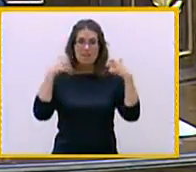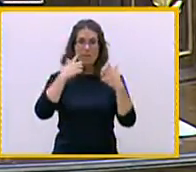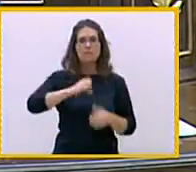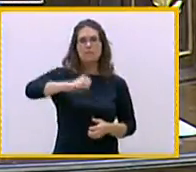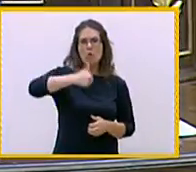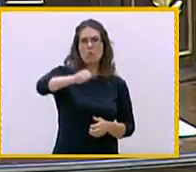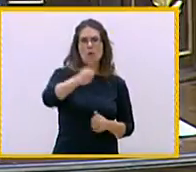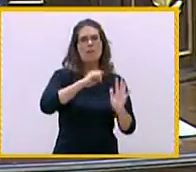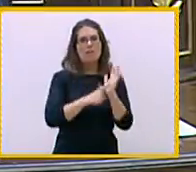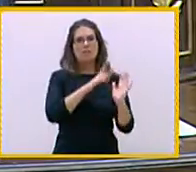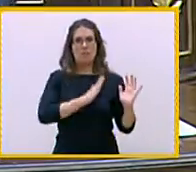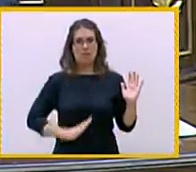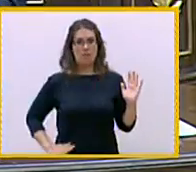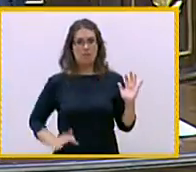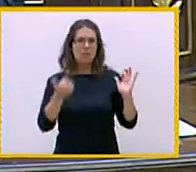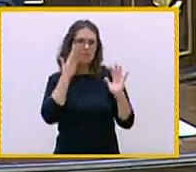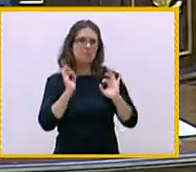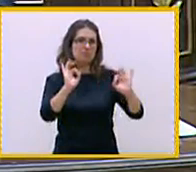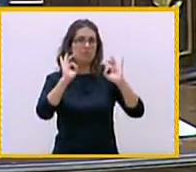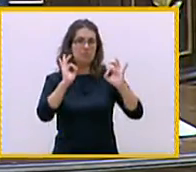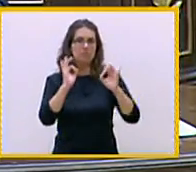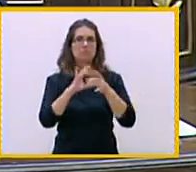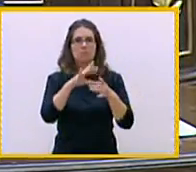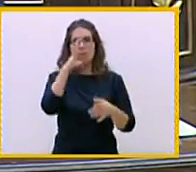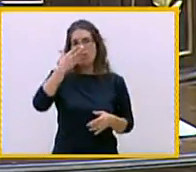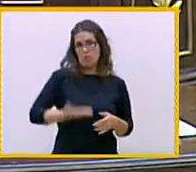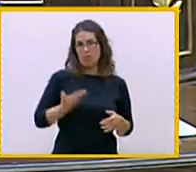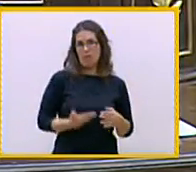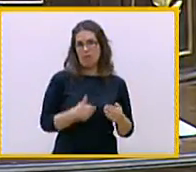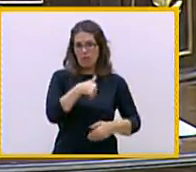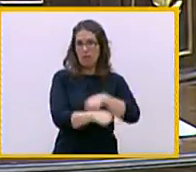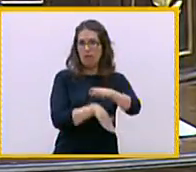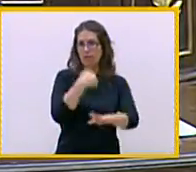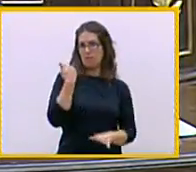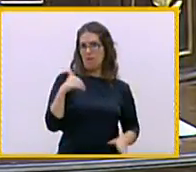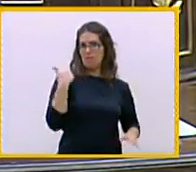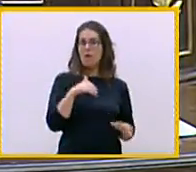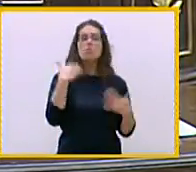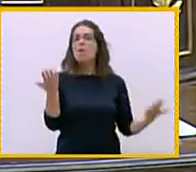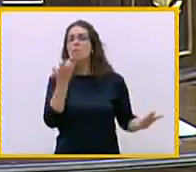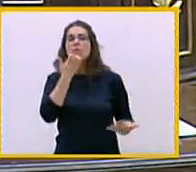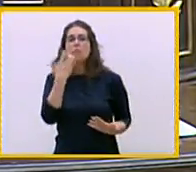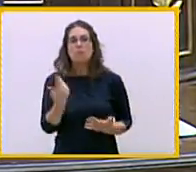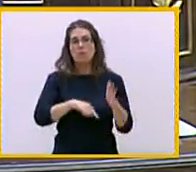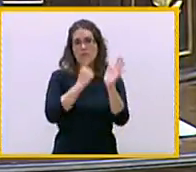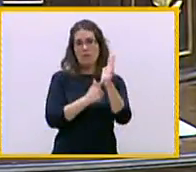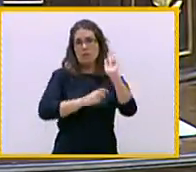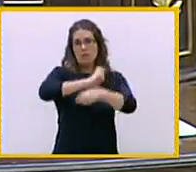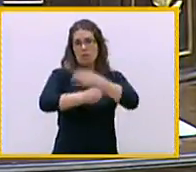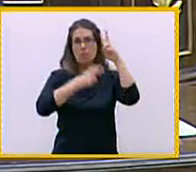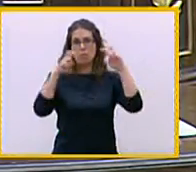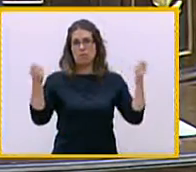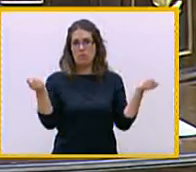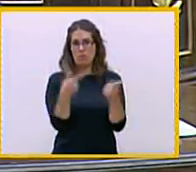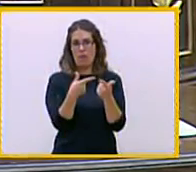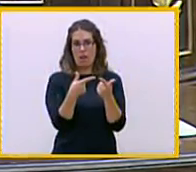de manera singular, por la importancia, aunque se han dado pasos significativos, la Ley de Reforma de la Seguridad Social, pero